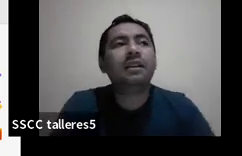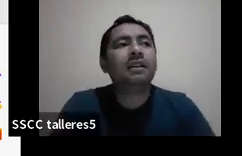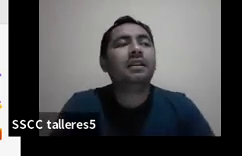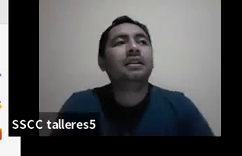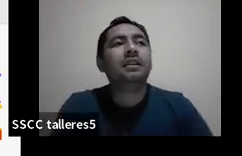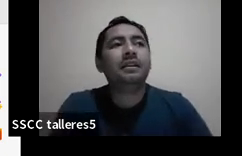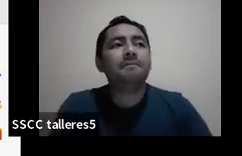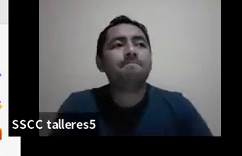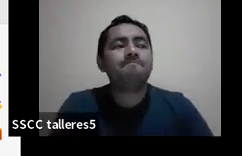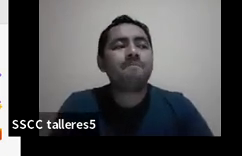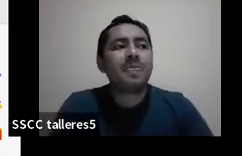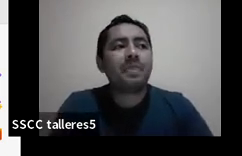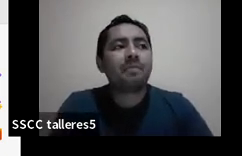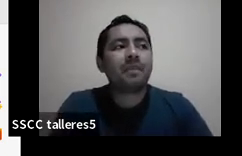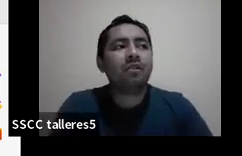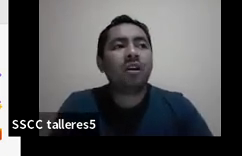prohibido,